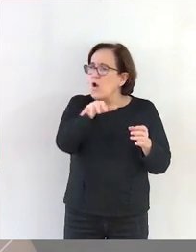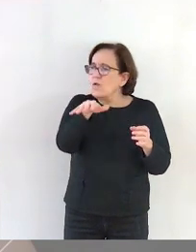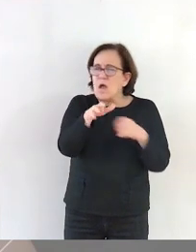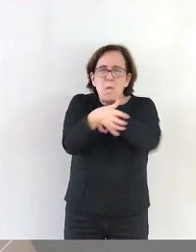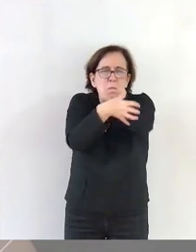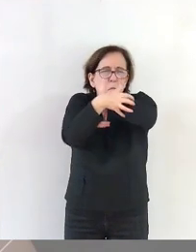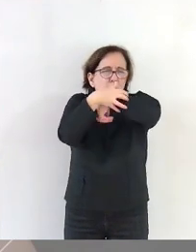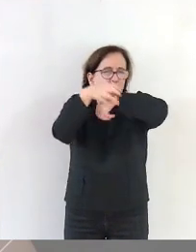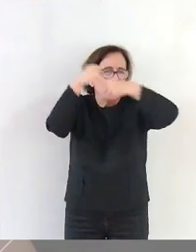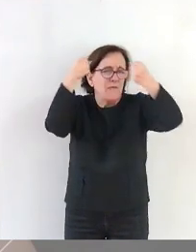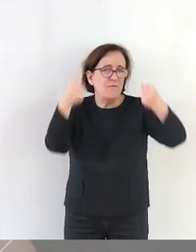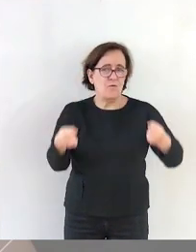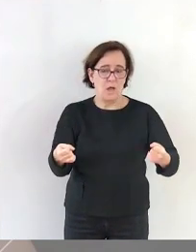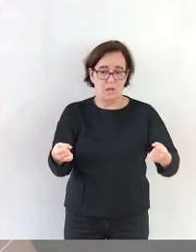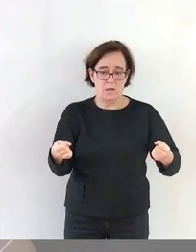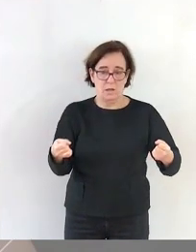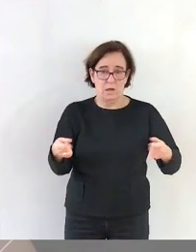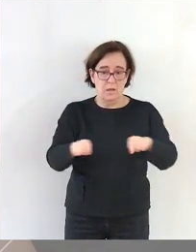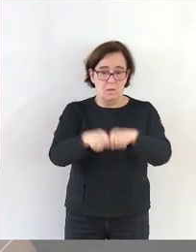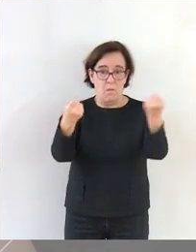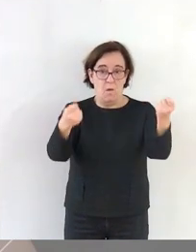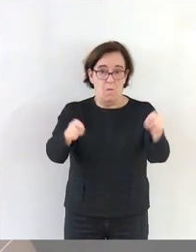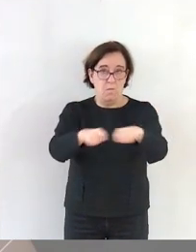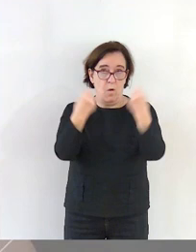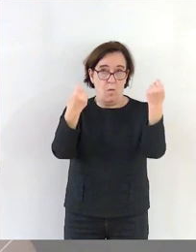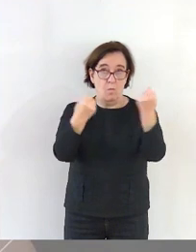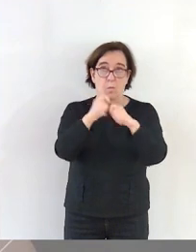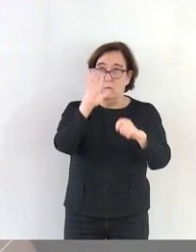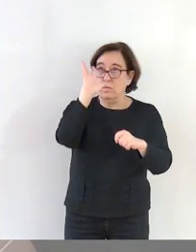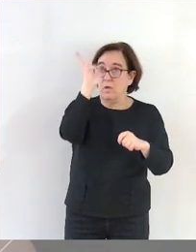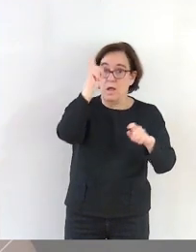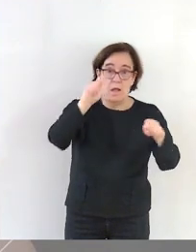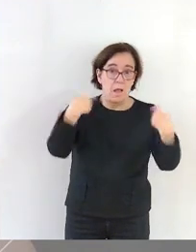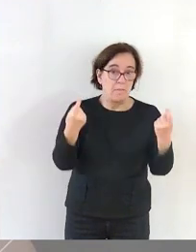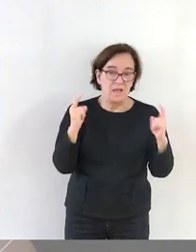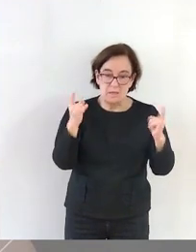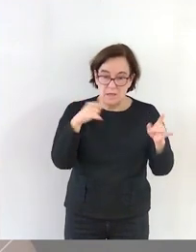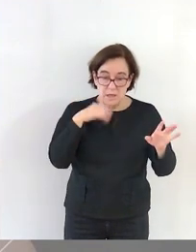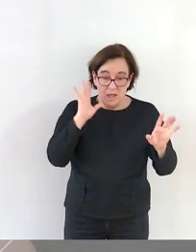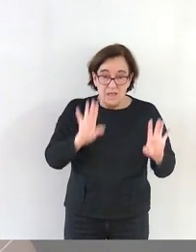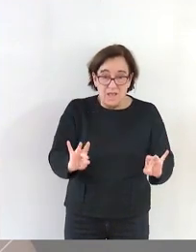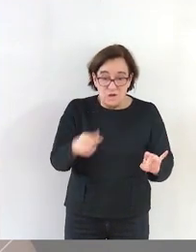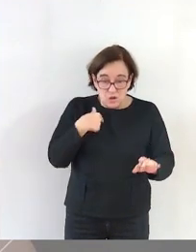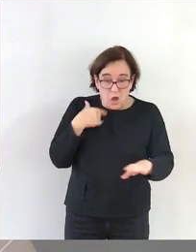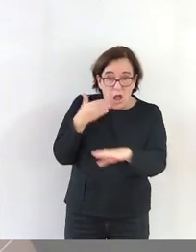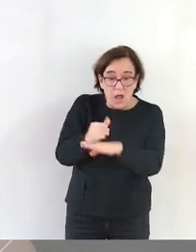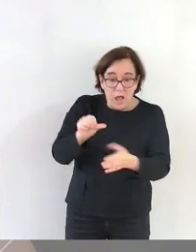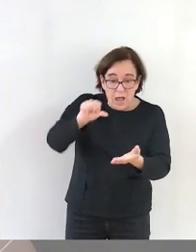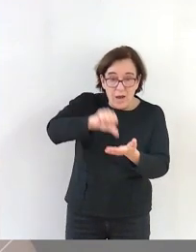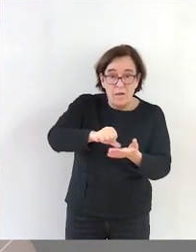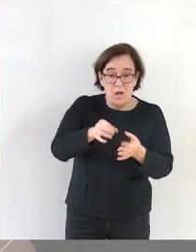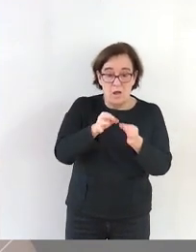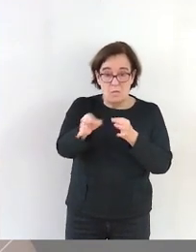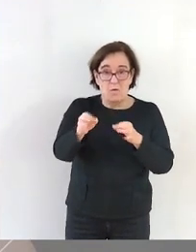pobre y donde la degradación medioambiental es visible eh Y llegué al pueblo de adega y al bajarme del